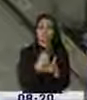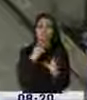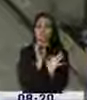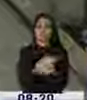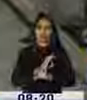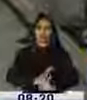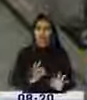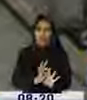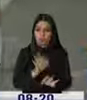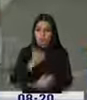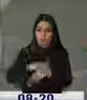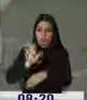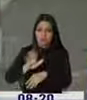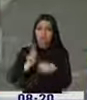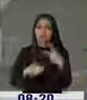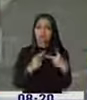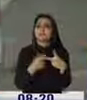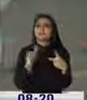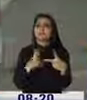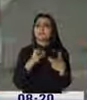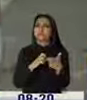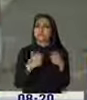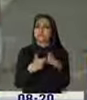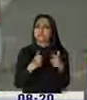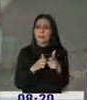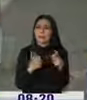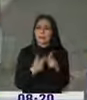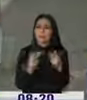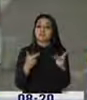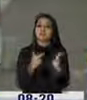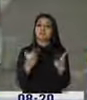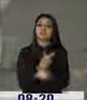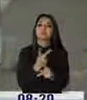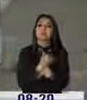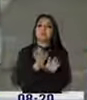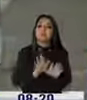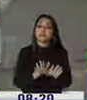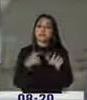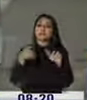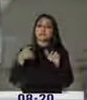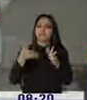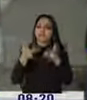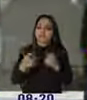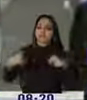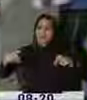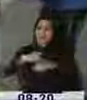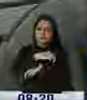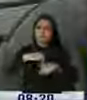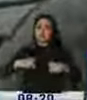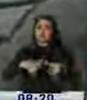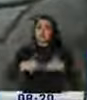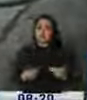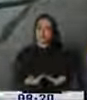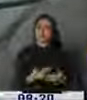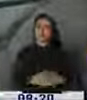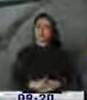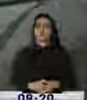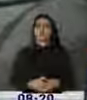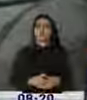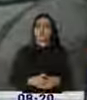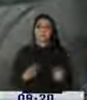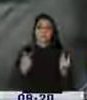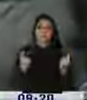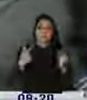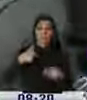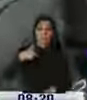funciona. Además, hay un inconveniente y un peligro constante al intentar cruzar la calle. A la velocidad que